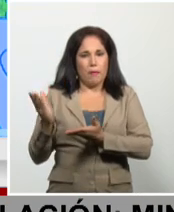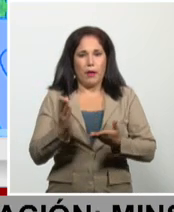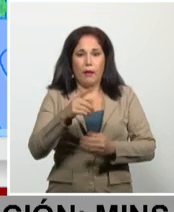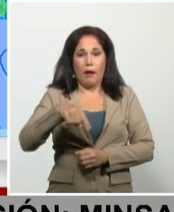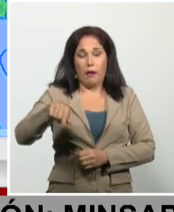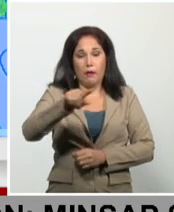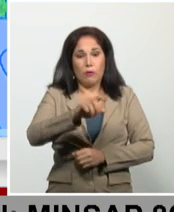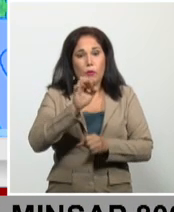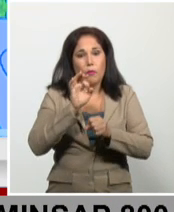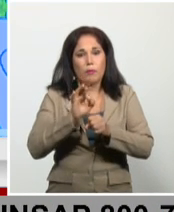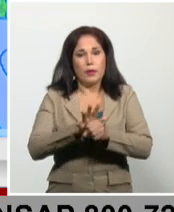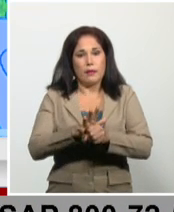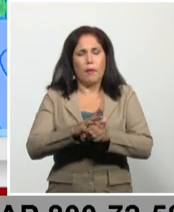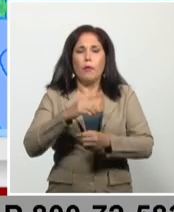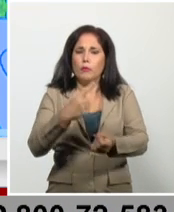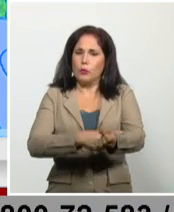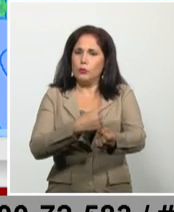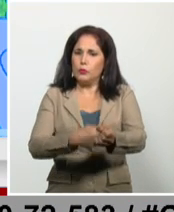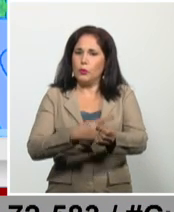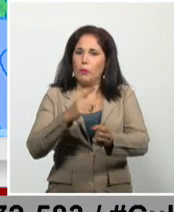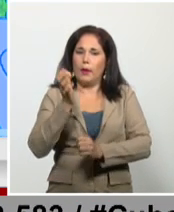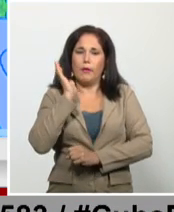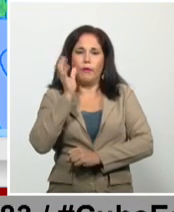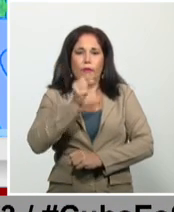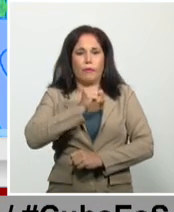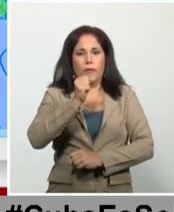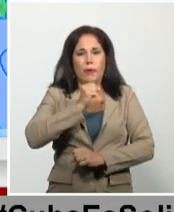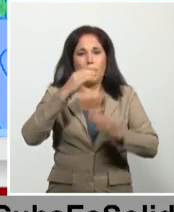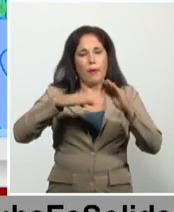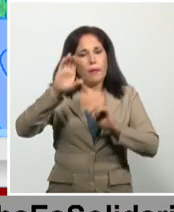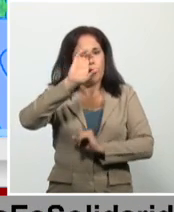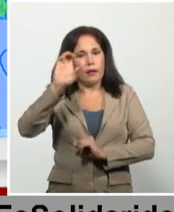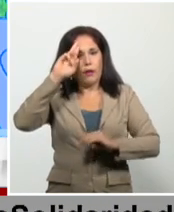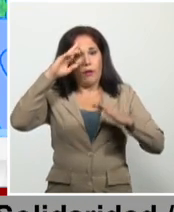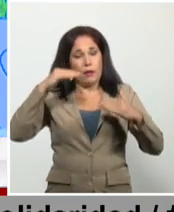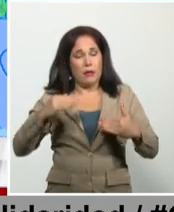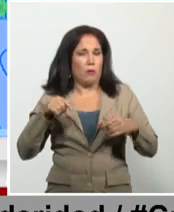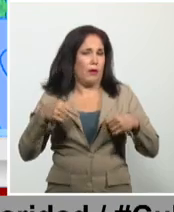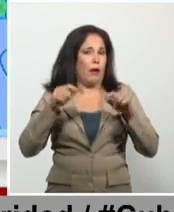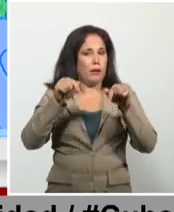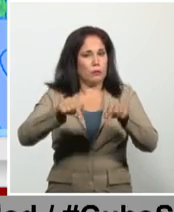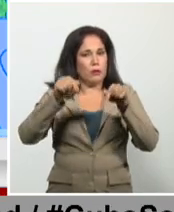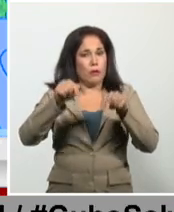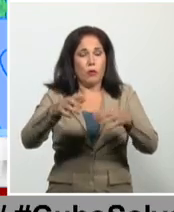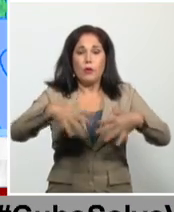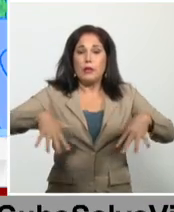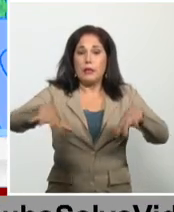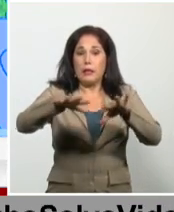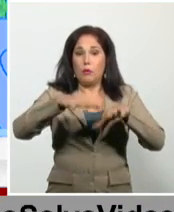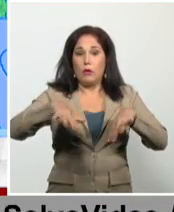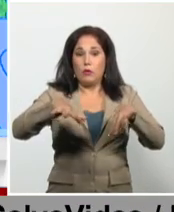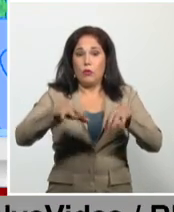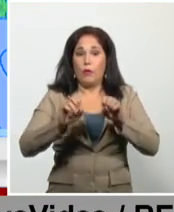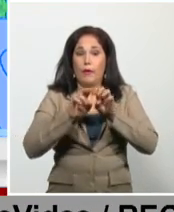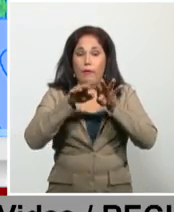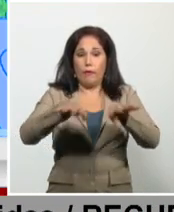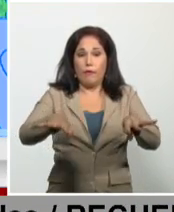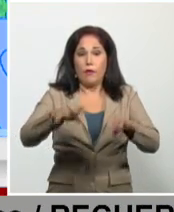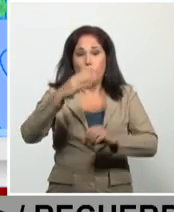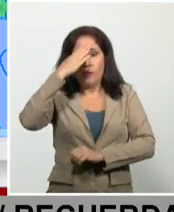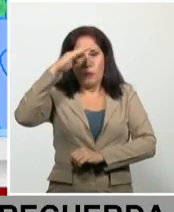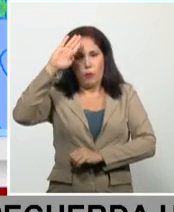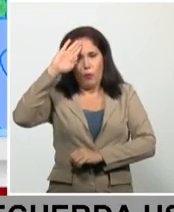e iniciamos así la habitual conferencia de prensa del Ministerio de Salud Pública sobre la actualización de la situación epidemiológica del país